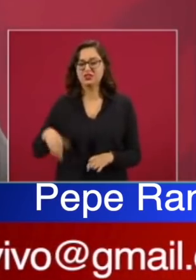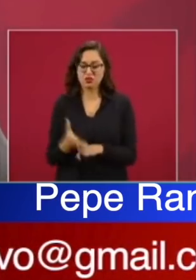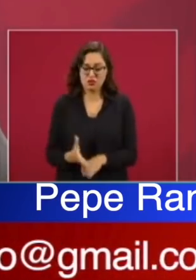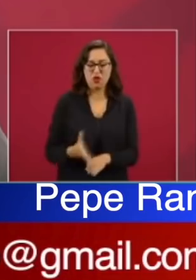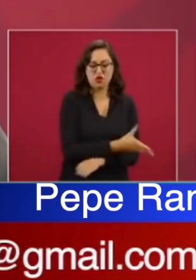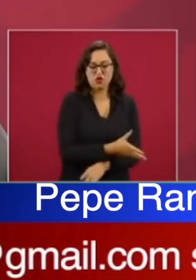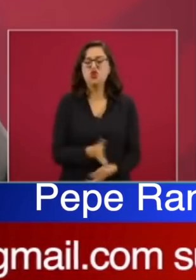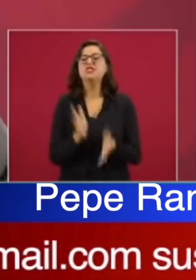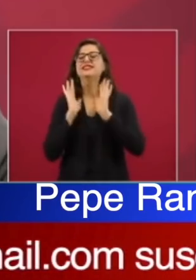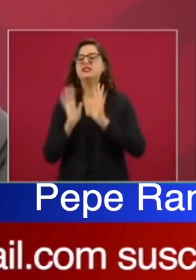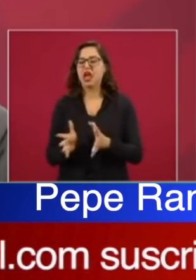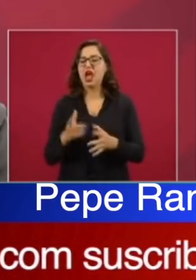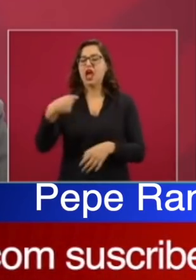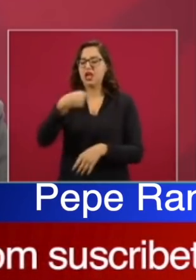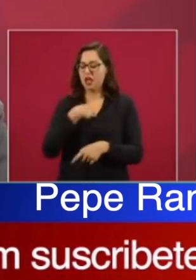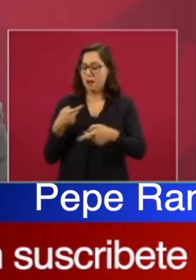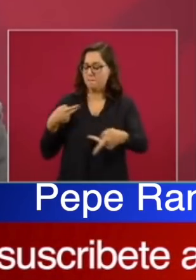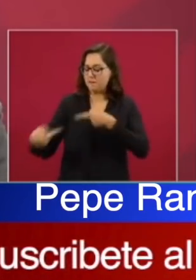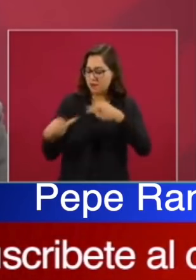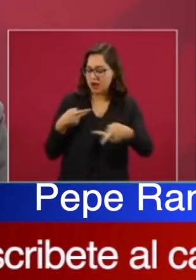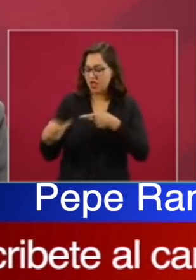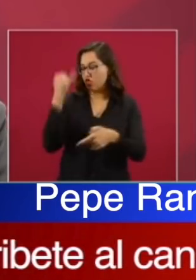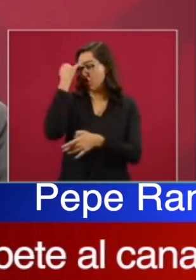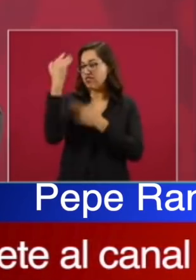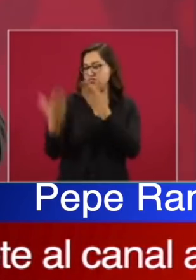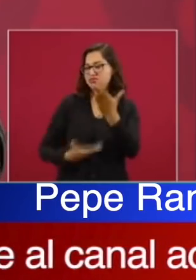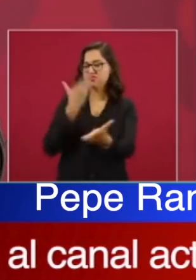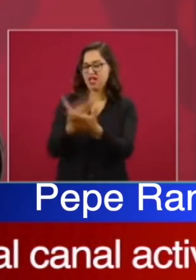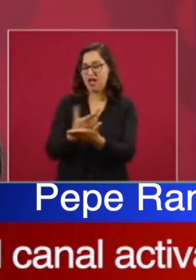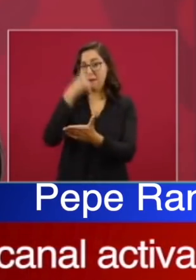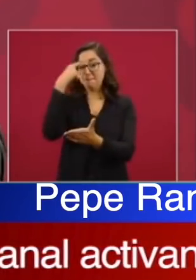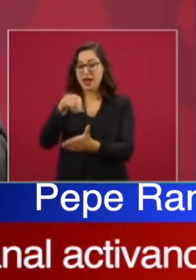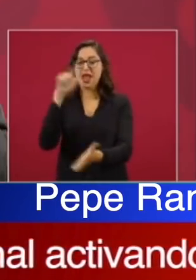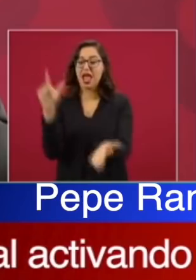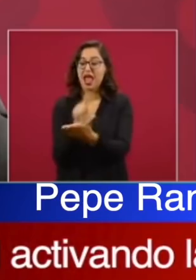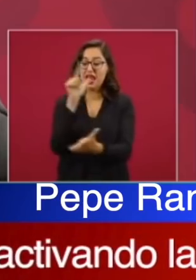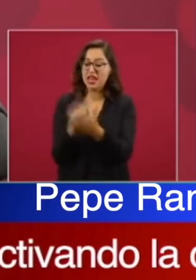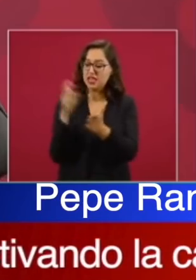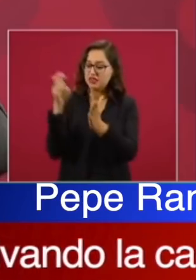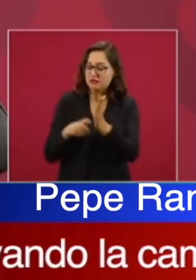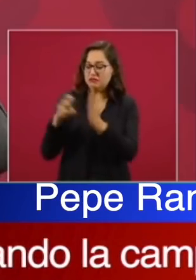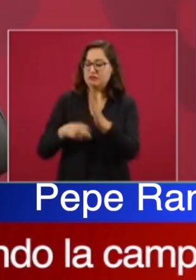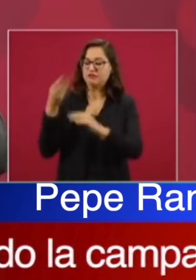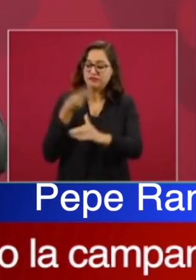de ley para hacer una reforma. Vamos a tratar de